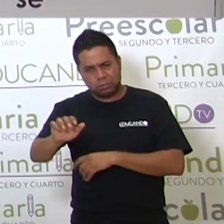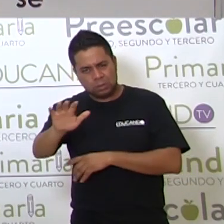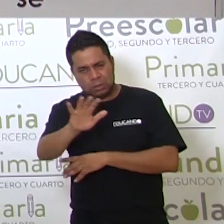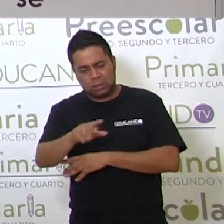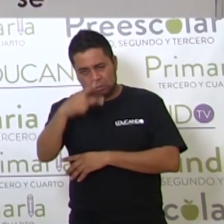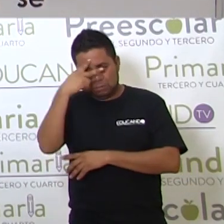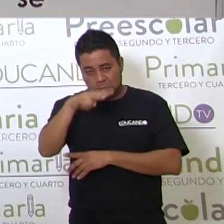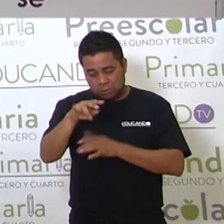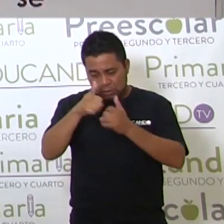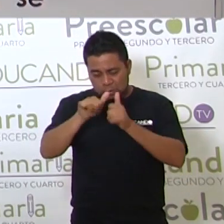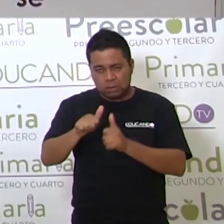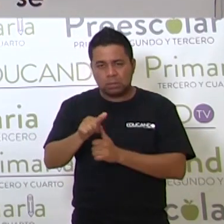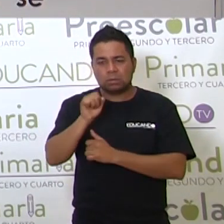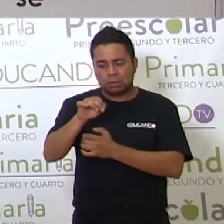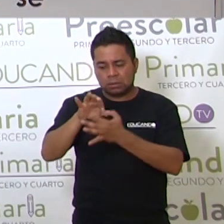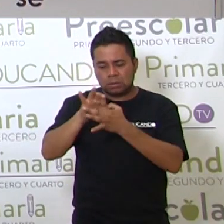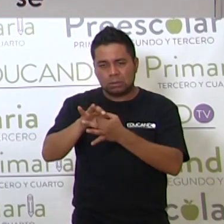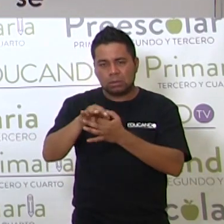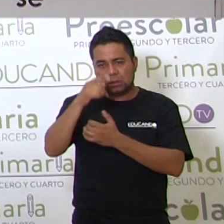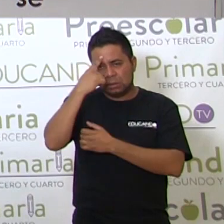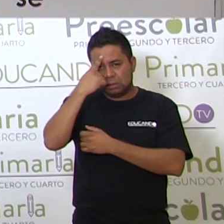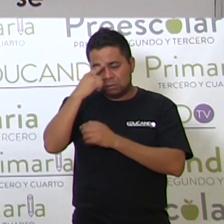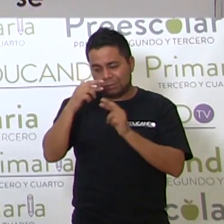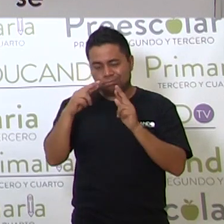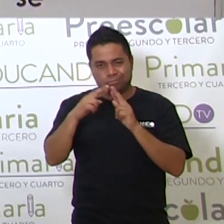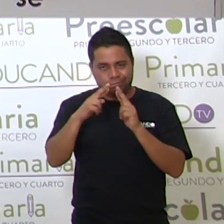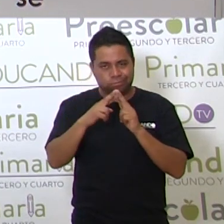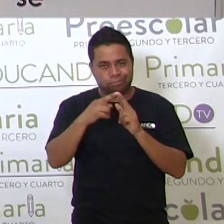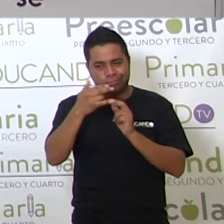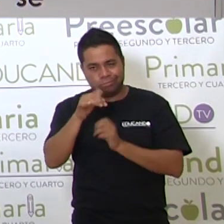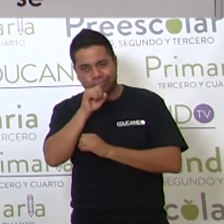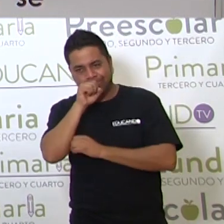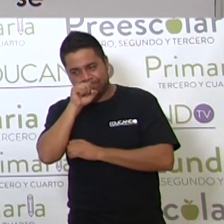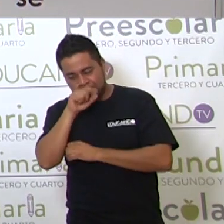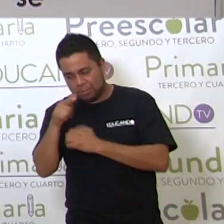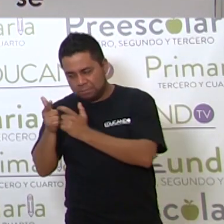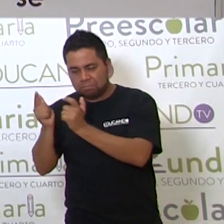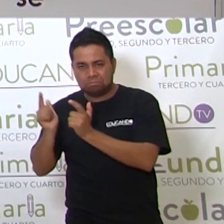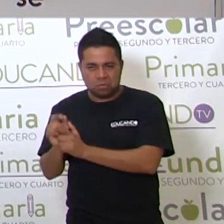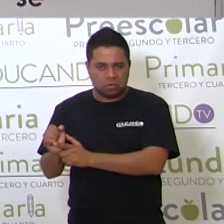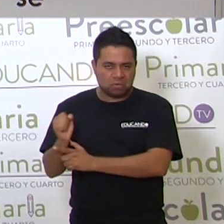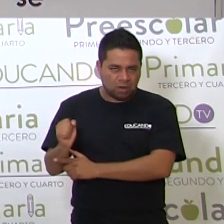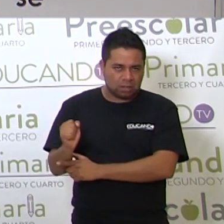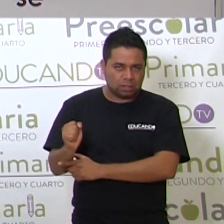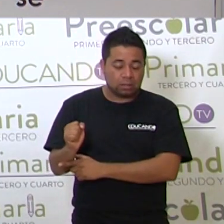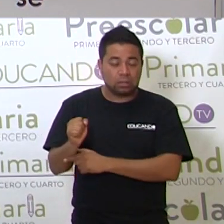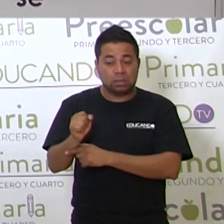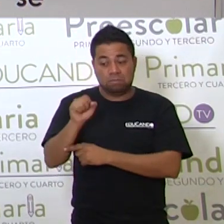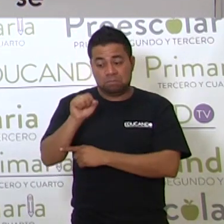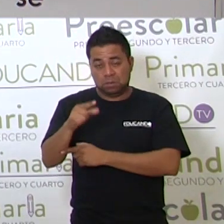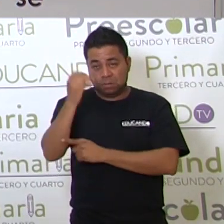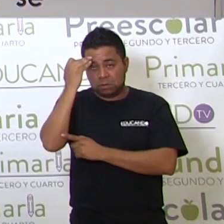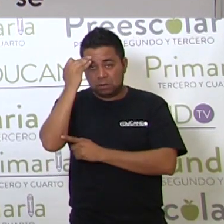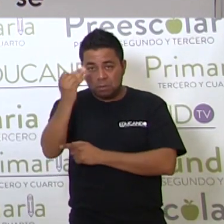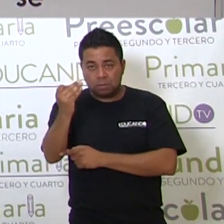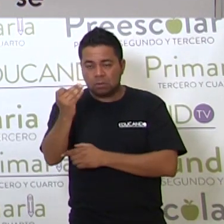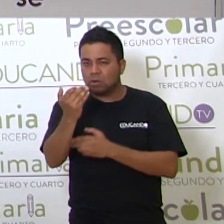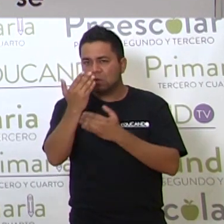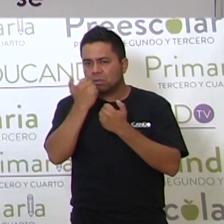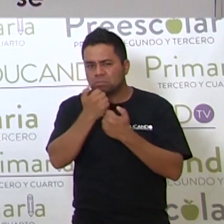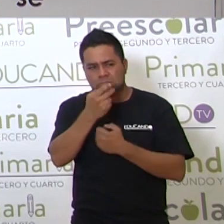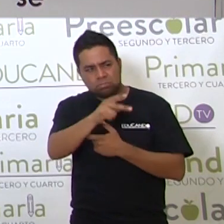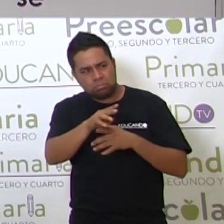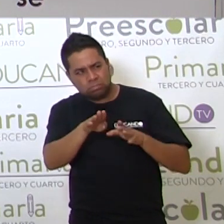estaba fuertemente ligado a la religión y las clases dominantes. En este periodo no hubo una